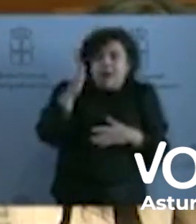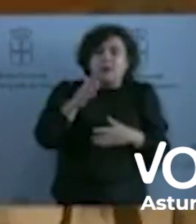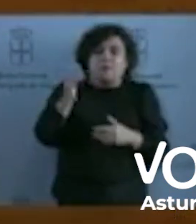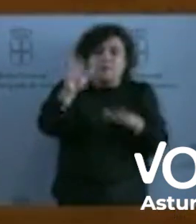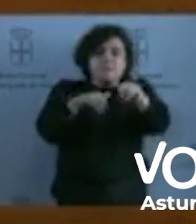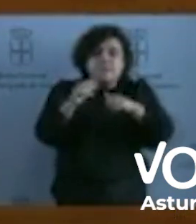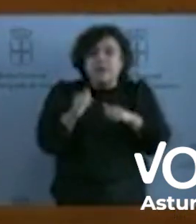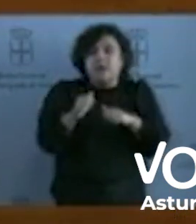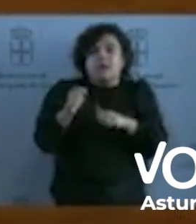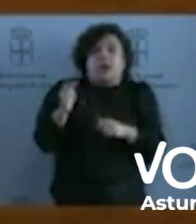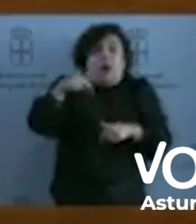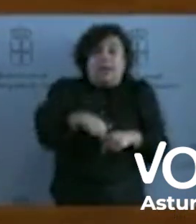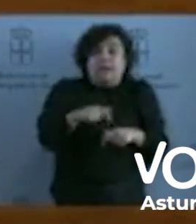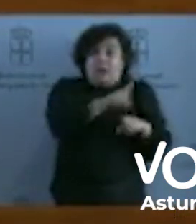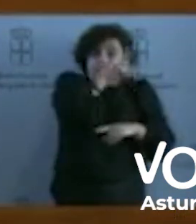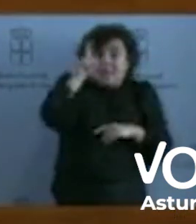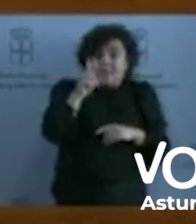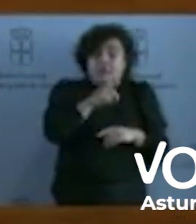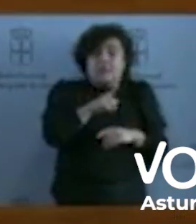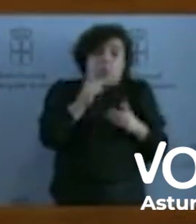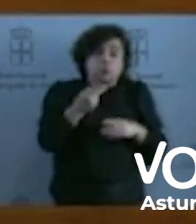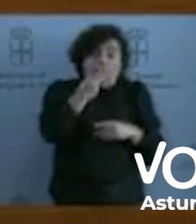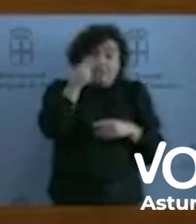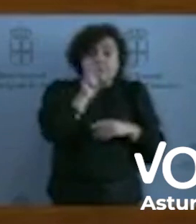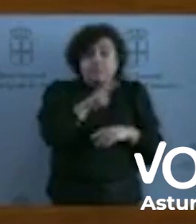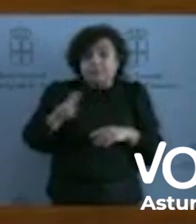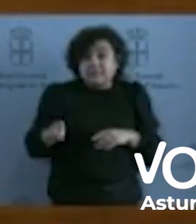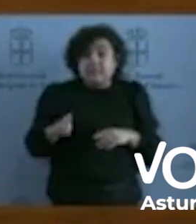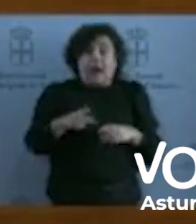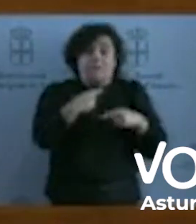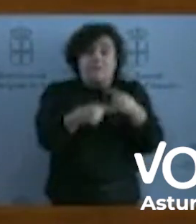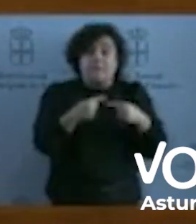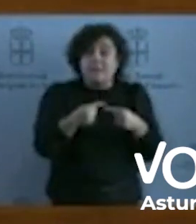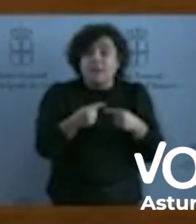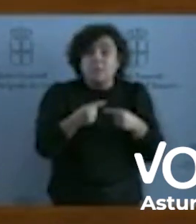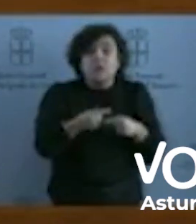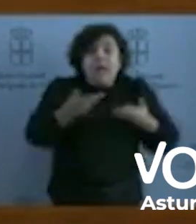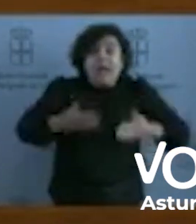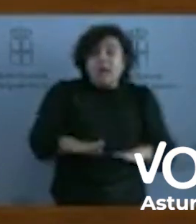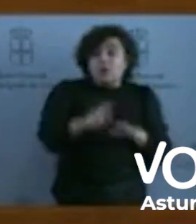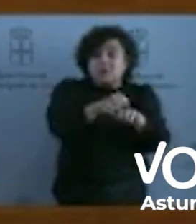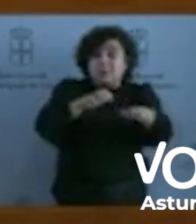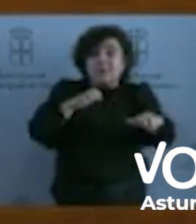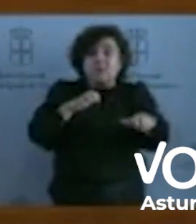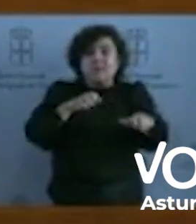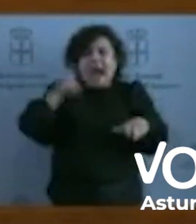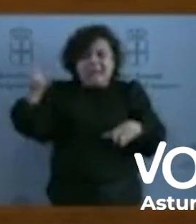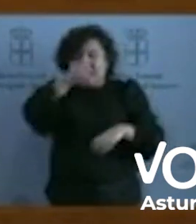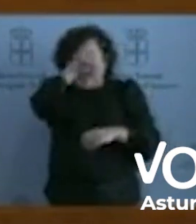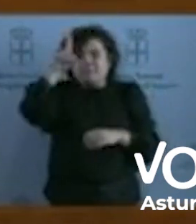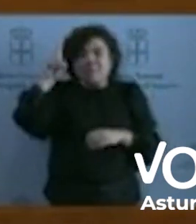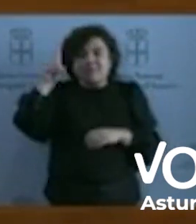visitar a sus familiares, porque muchos de nuestros hijos y sus familias han encontrado en Madrid lo que no se les ha dado en nuestra tierra, un